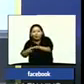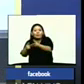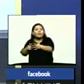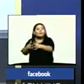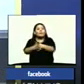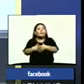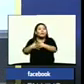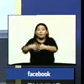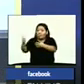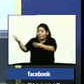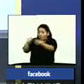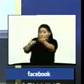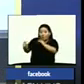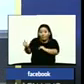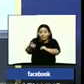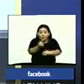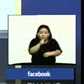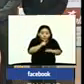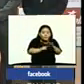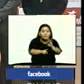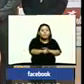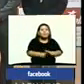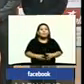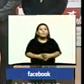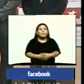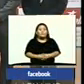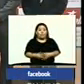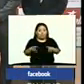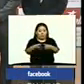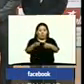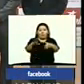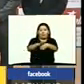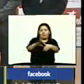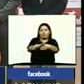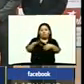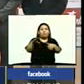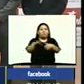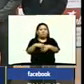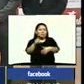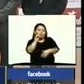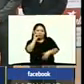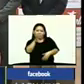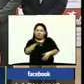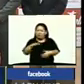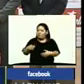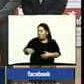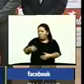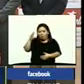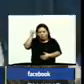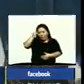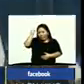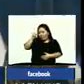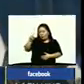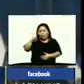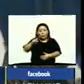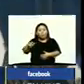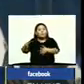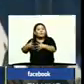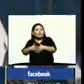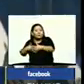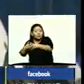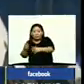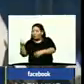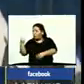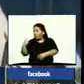a albergar migrantes. El FMLN criticó las relaciones con Estados Unidos y es que en los últimos